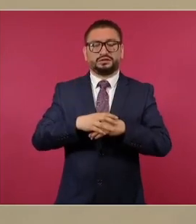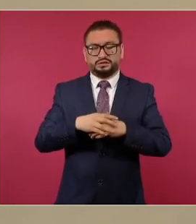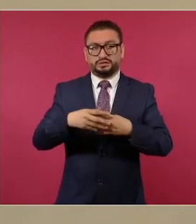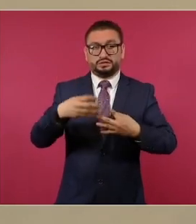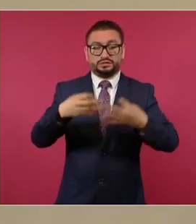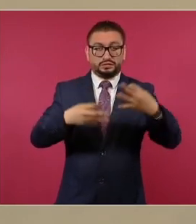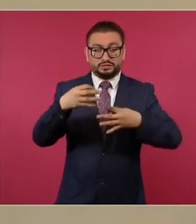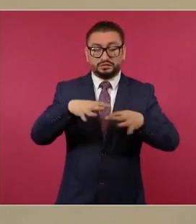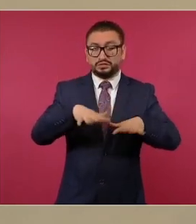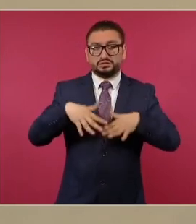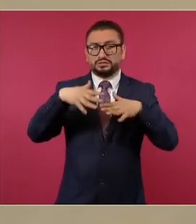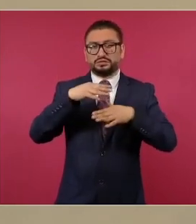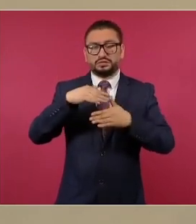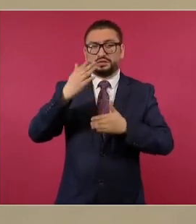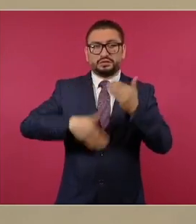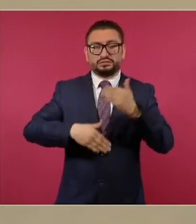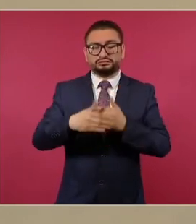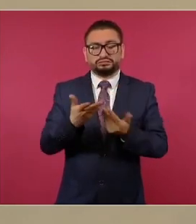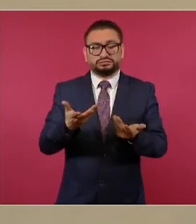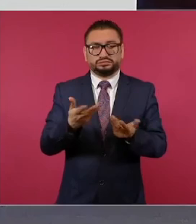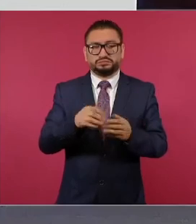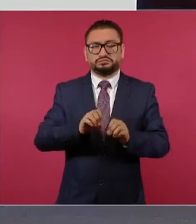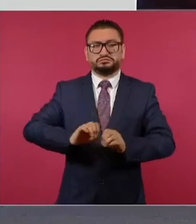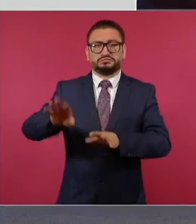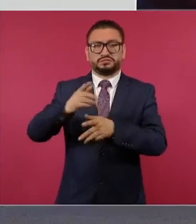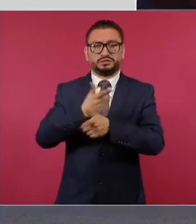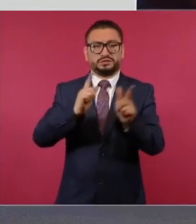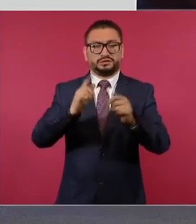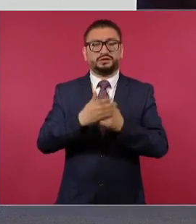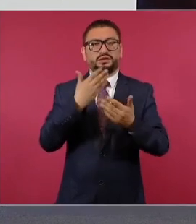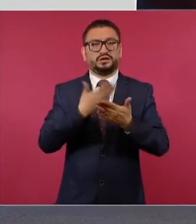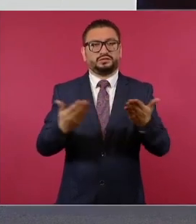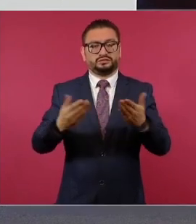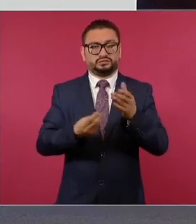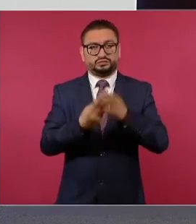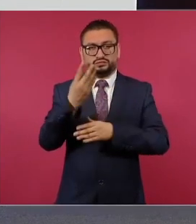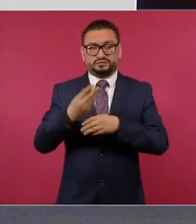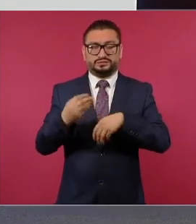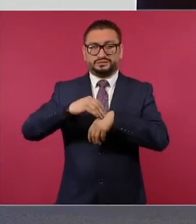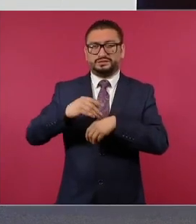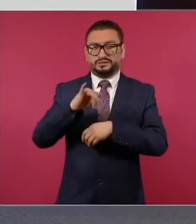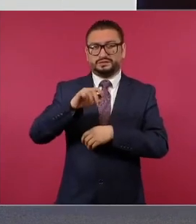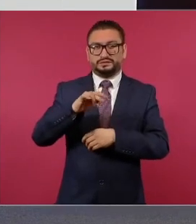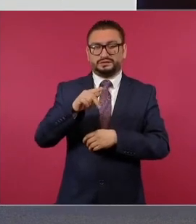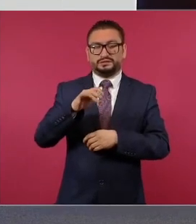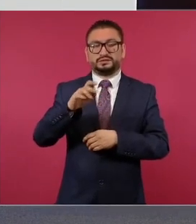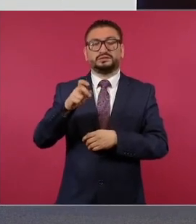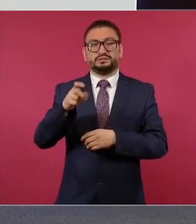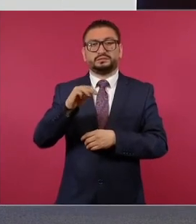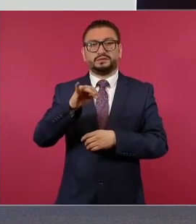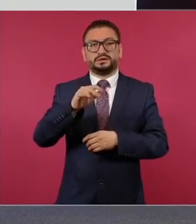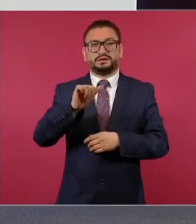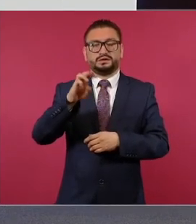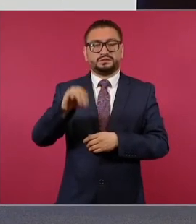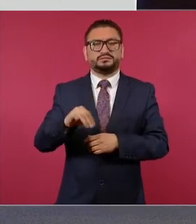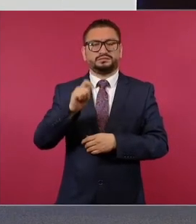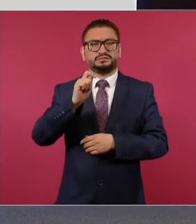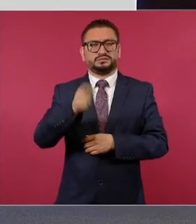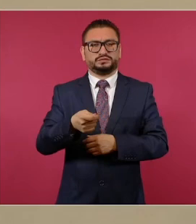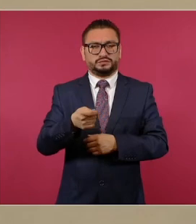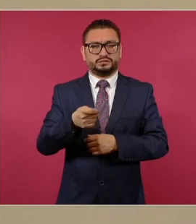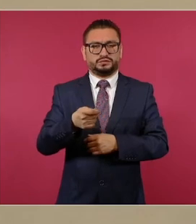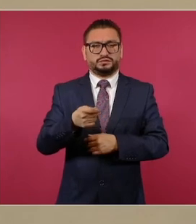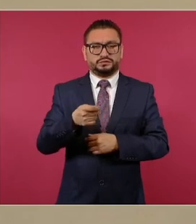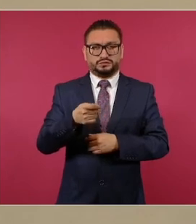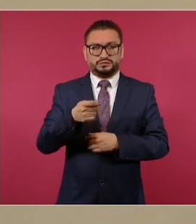audiencia al término de la misma. Las nuevas medidas impuestas a Janet Miriam son